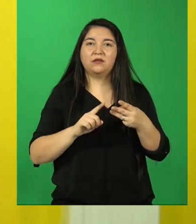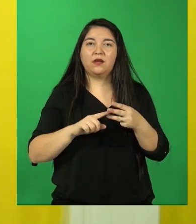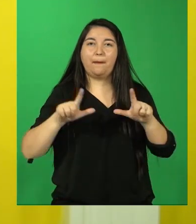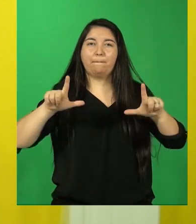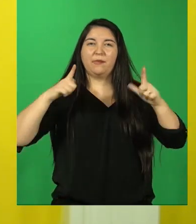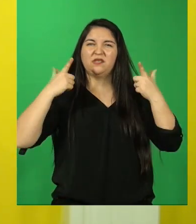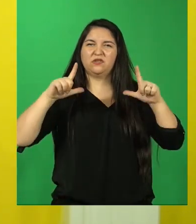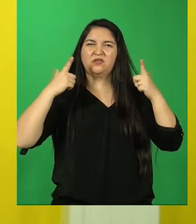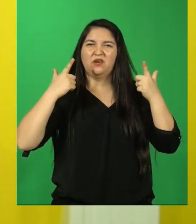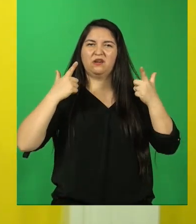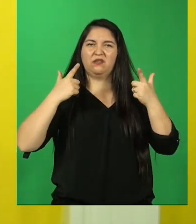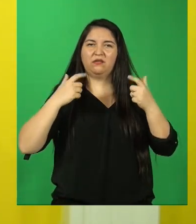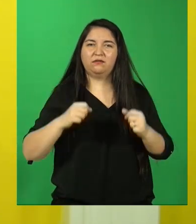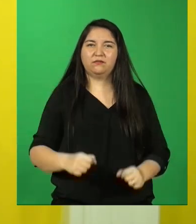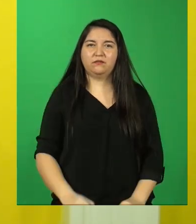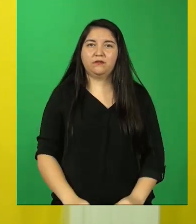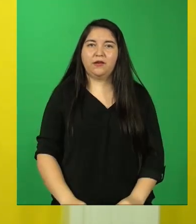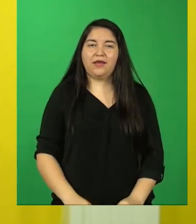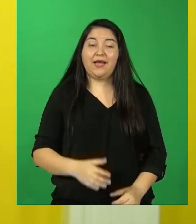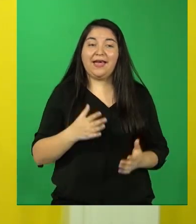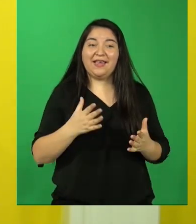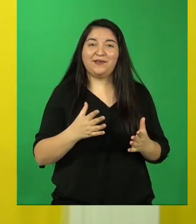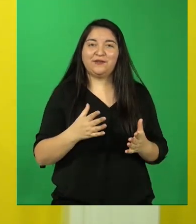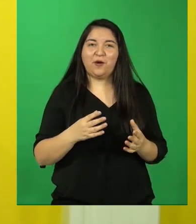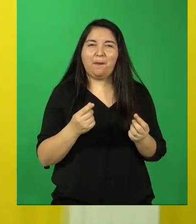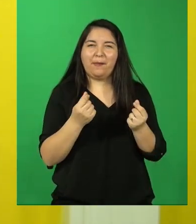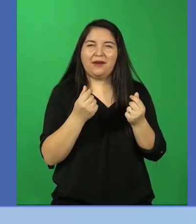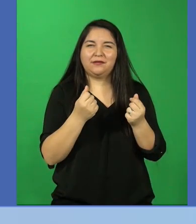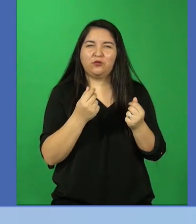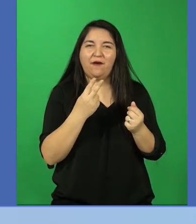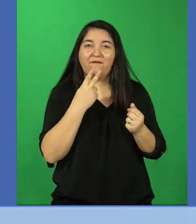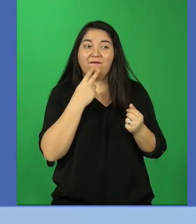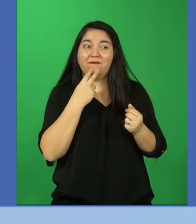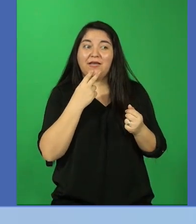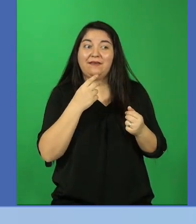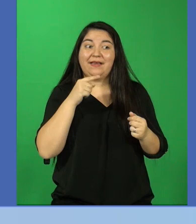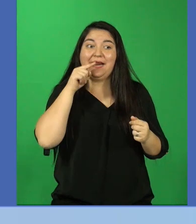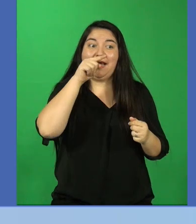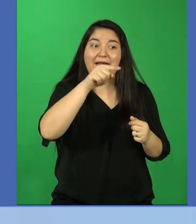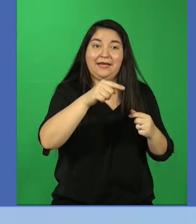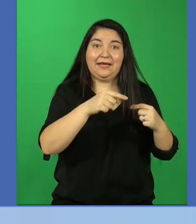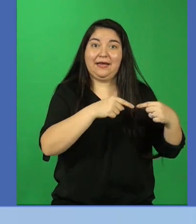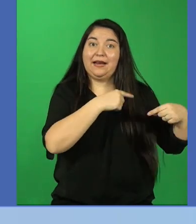personajes, aquellos que dan vida a los cuentos,